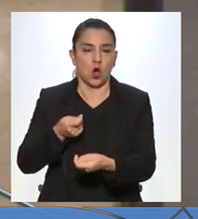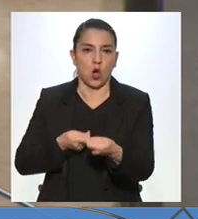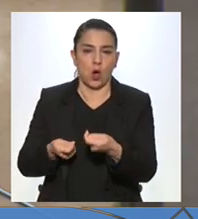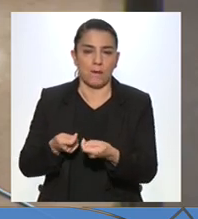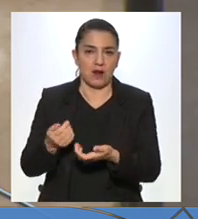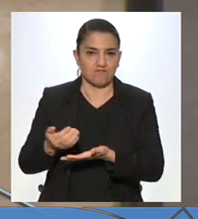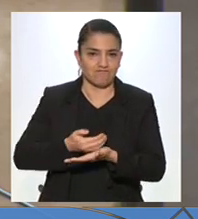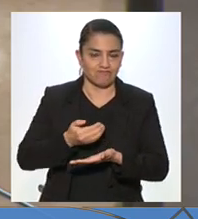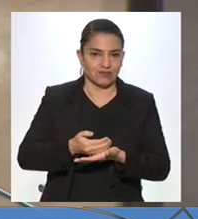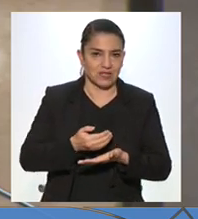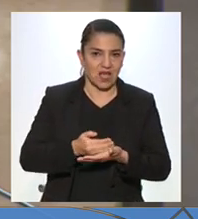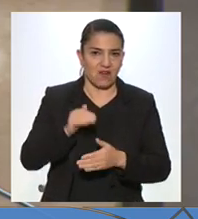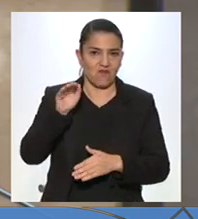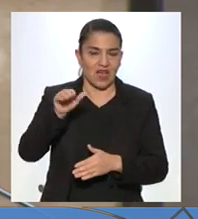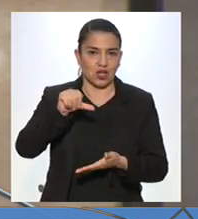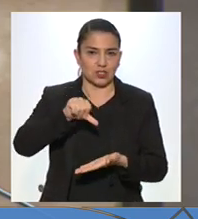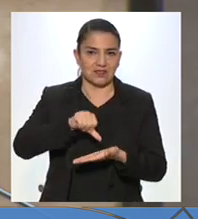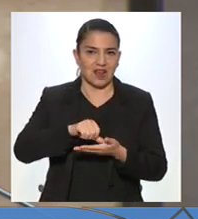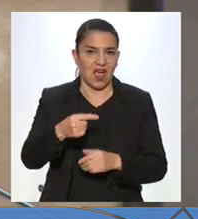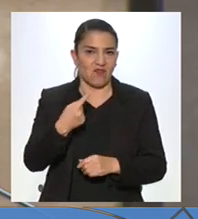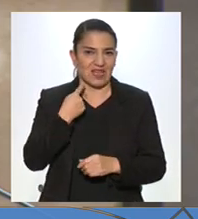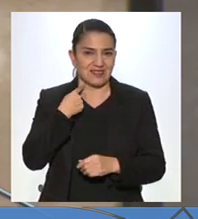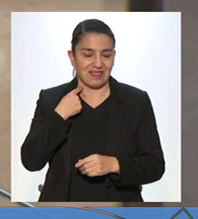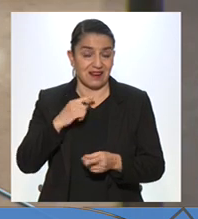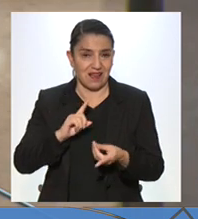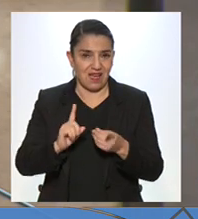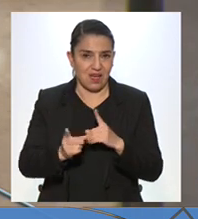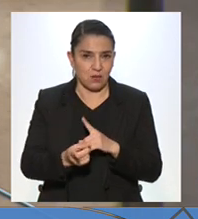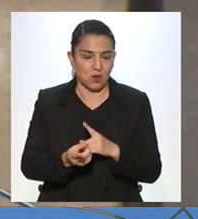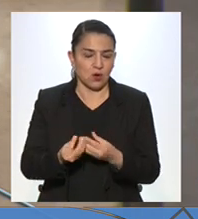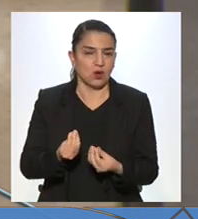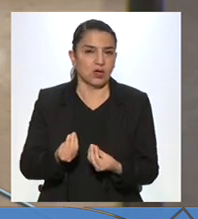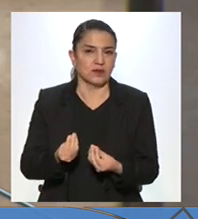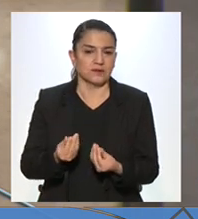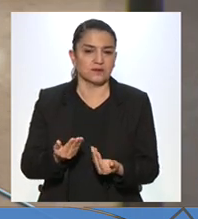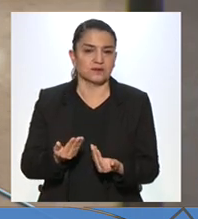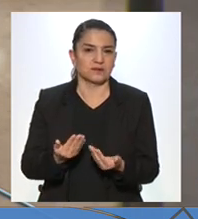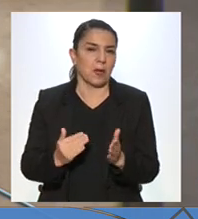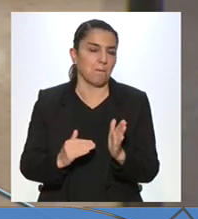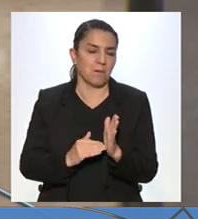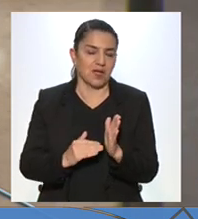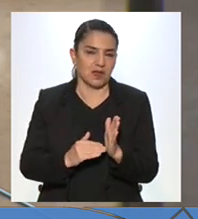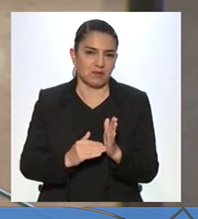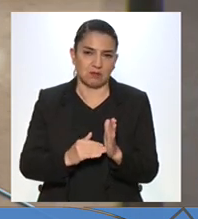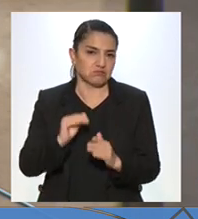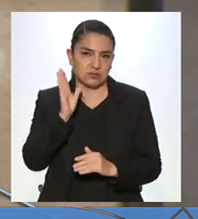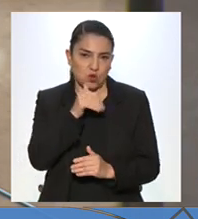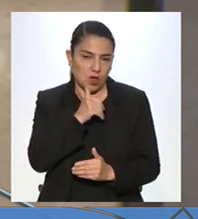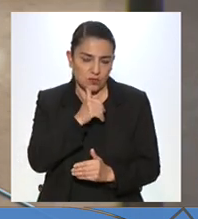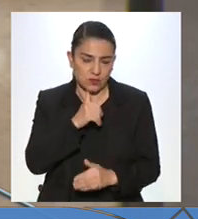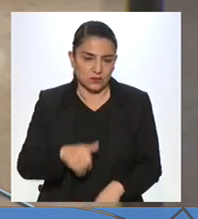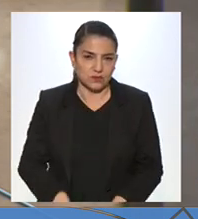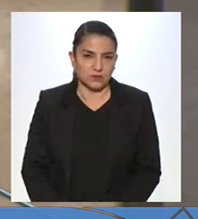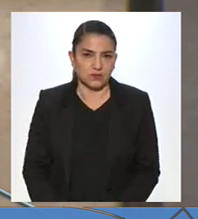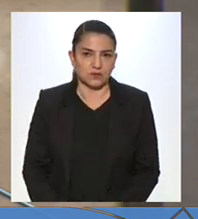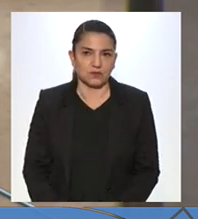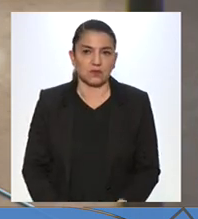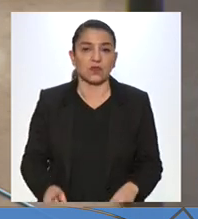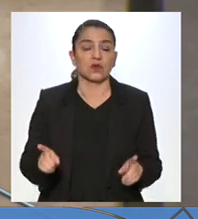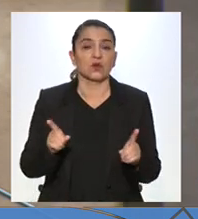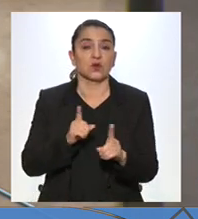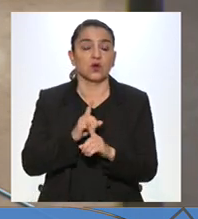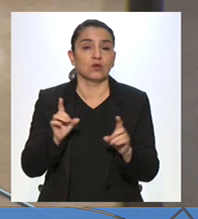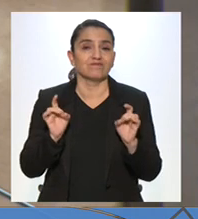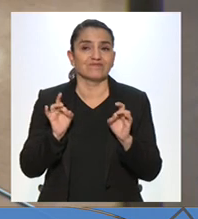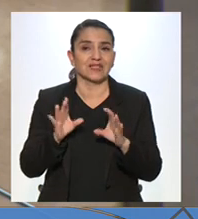parte del Banco Central de afectar el tipo de cambio es mínima o inexistente. No ocurrió así cuando